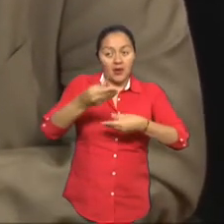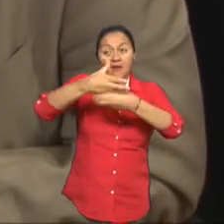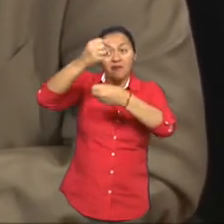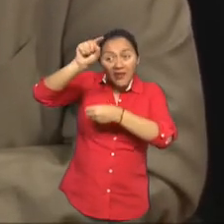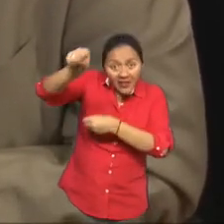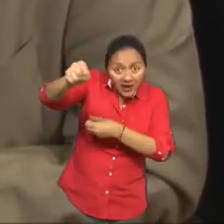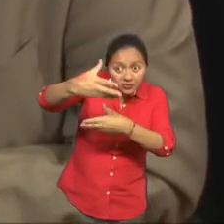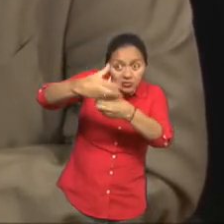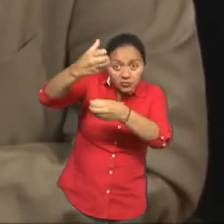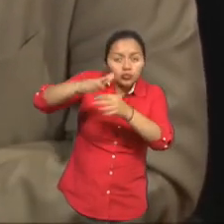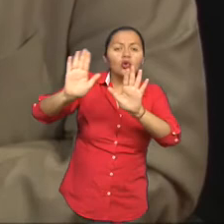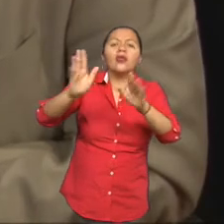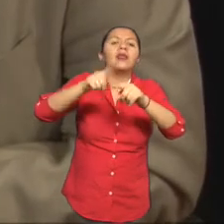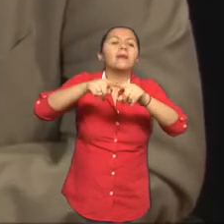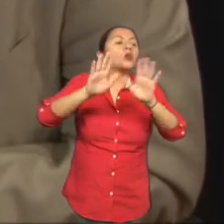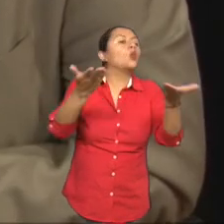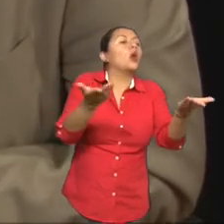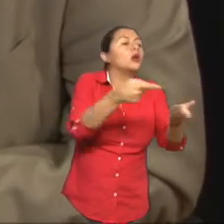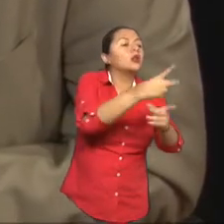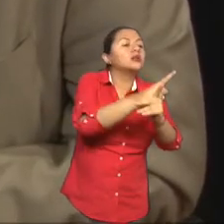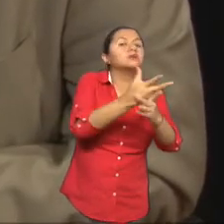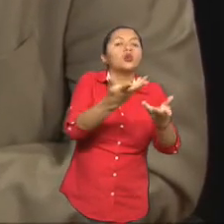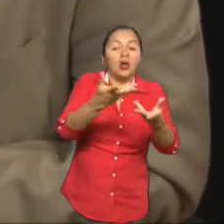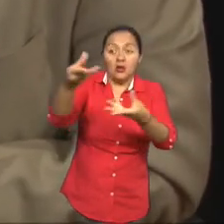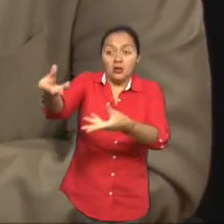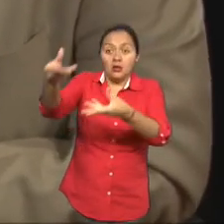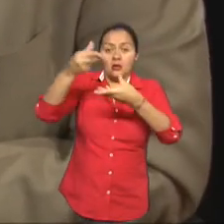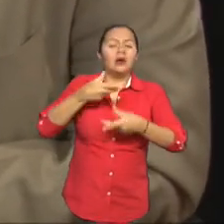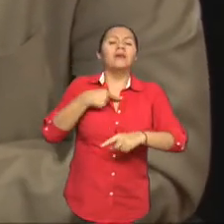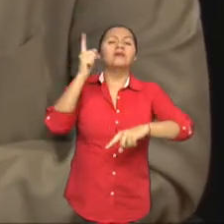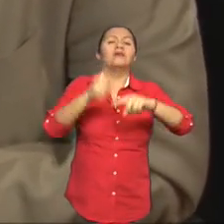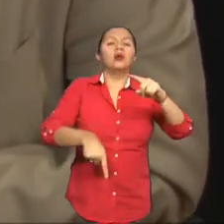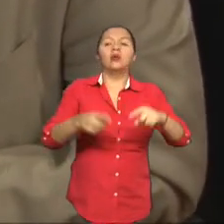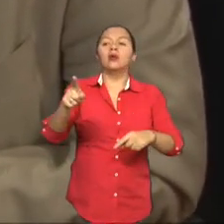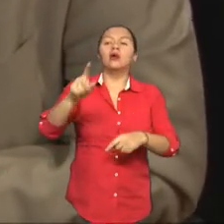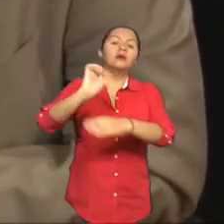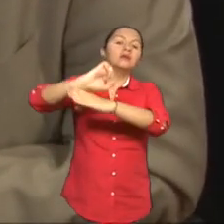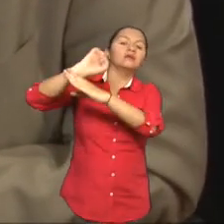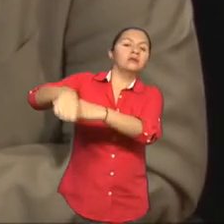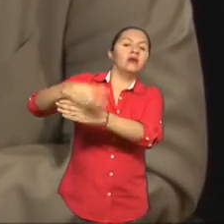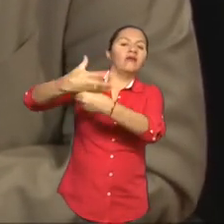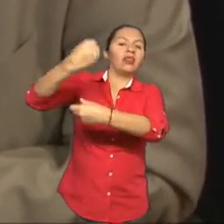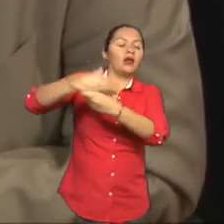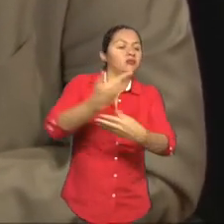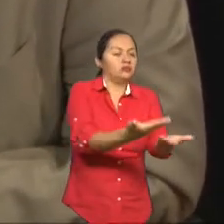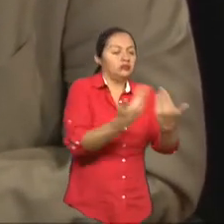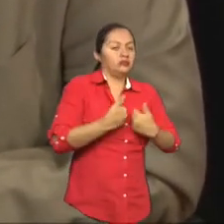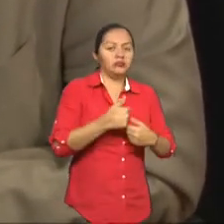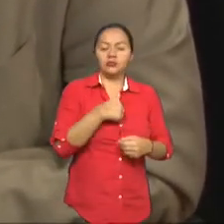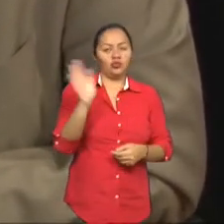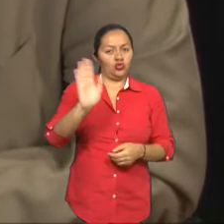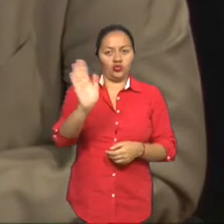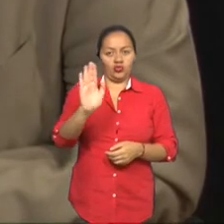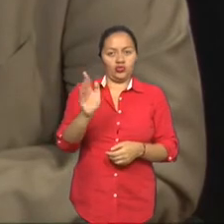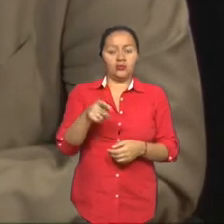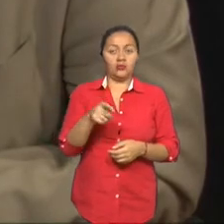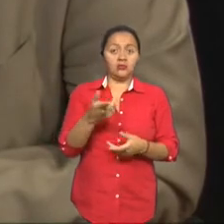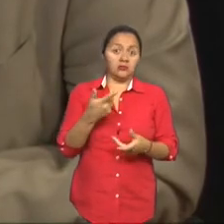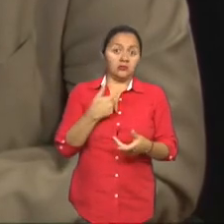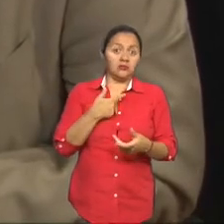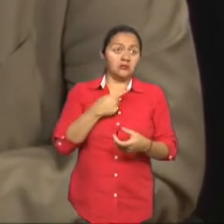acuerdo a la discapacidad y de ahí pasan de nosotros. Pero no podemos pasar por alto la federación. Porque pero sí debe pertenecer un club,